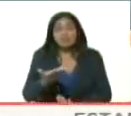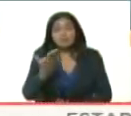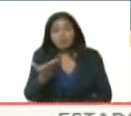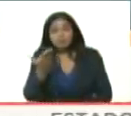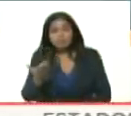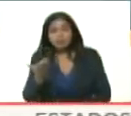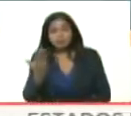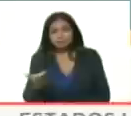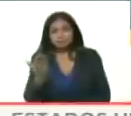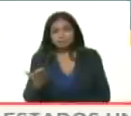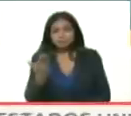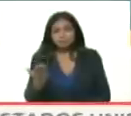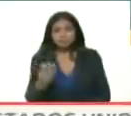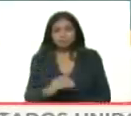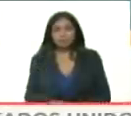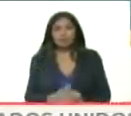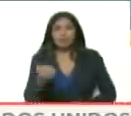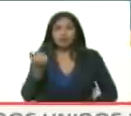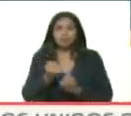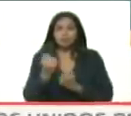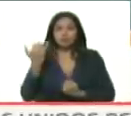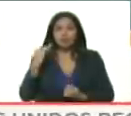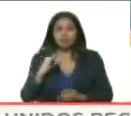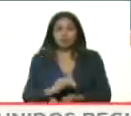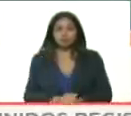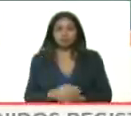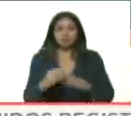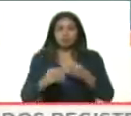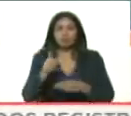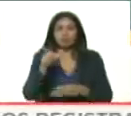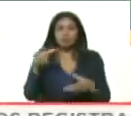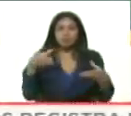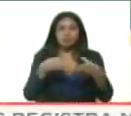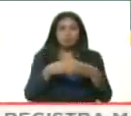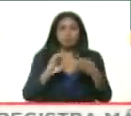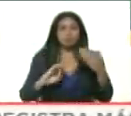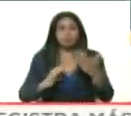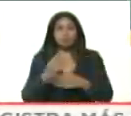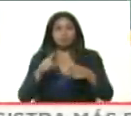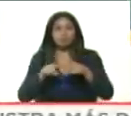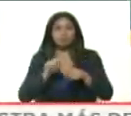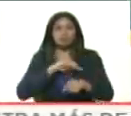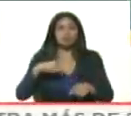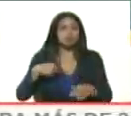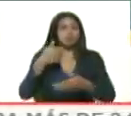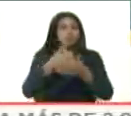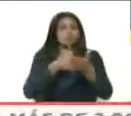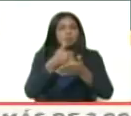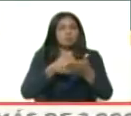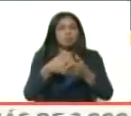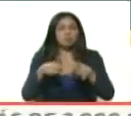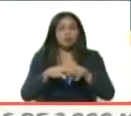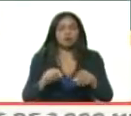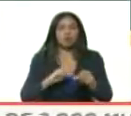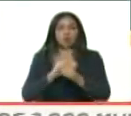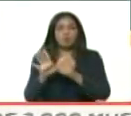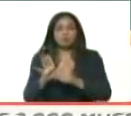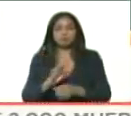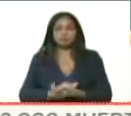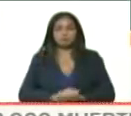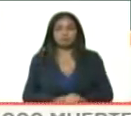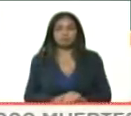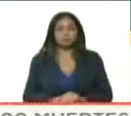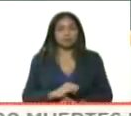de resaltarlo, la solidaridad como una pieza también fundamental en este combate contra el COVID-19.